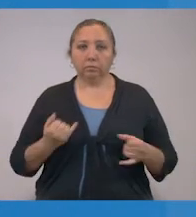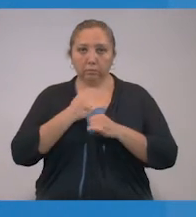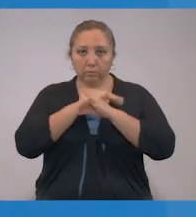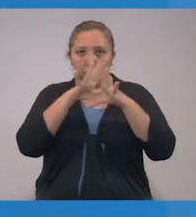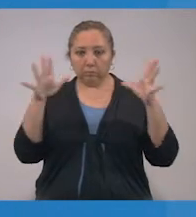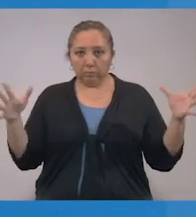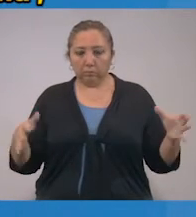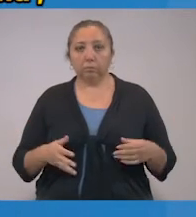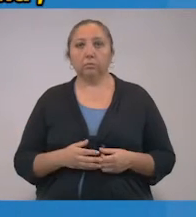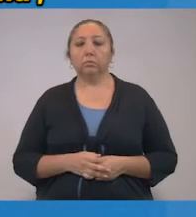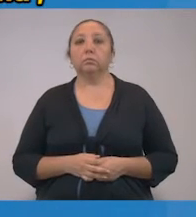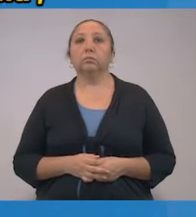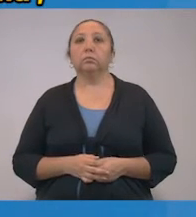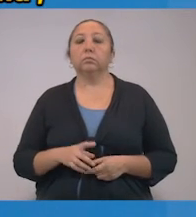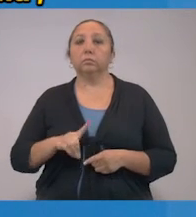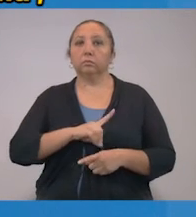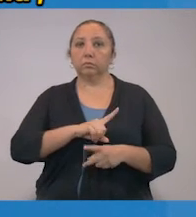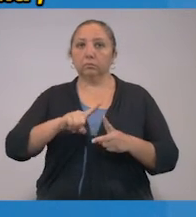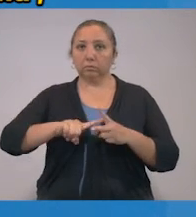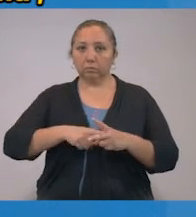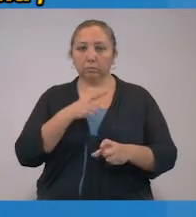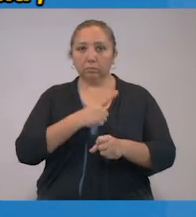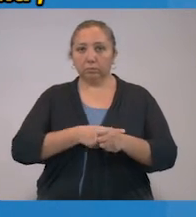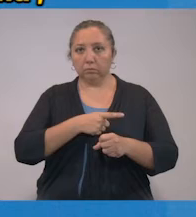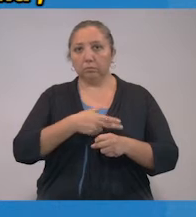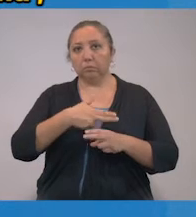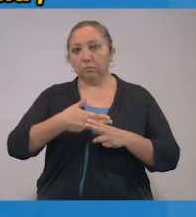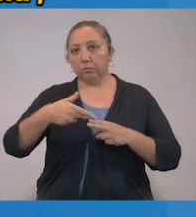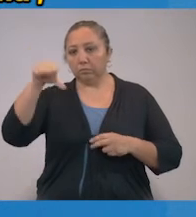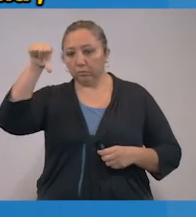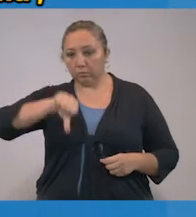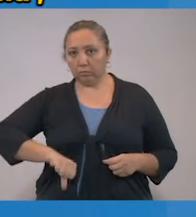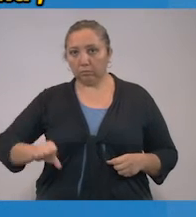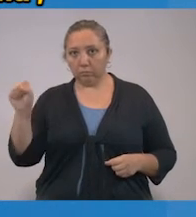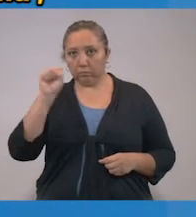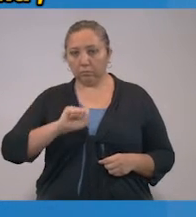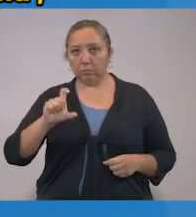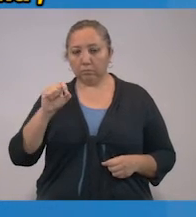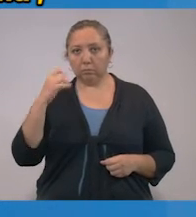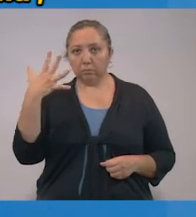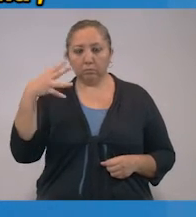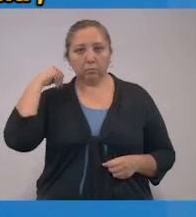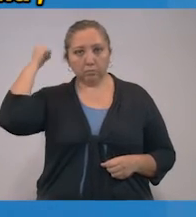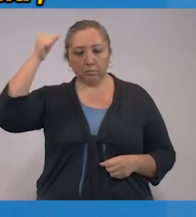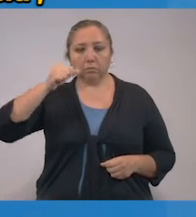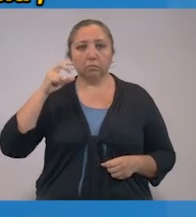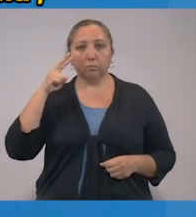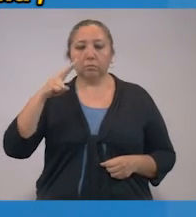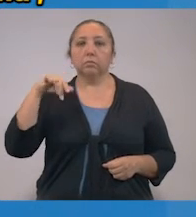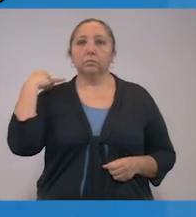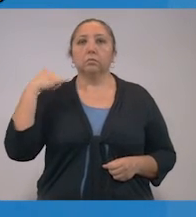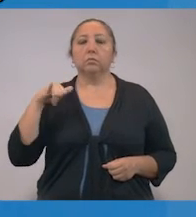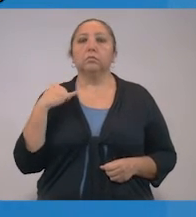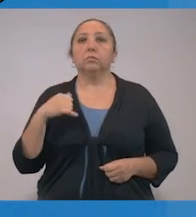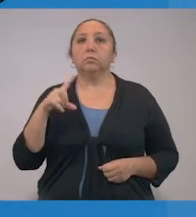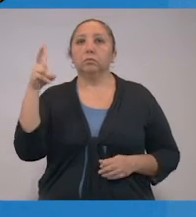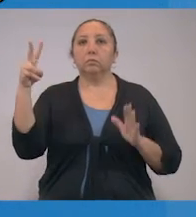reporte actualizado. Desde que inició la contingencia y hasta el día de hoy, sábado 25 de abril, se han detectado en